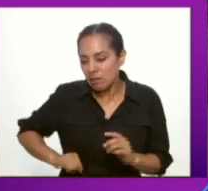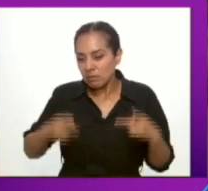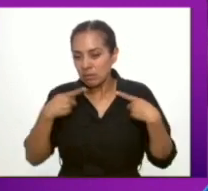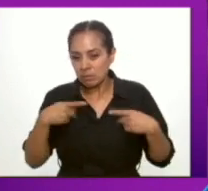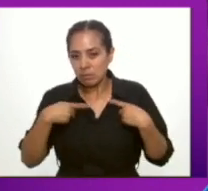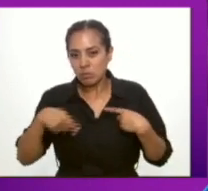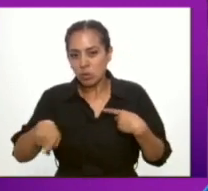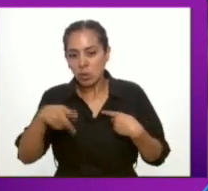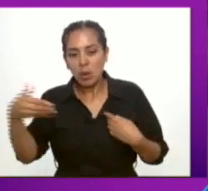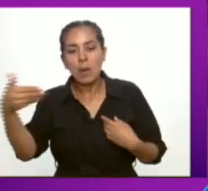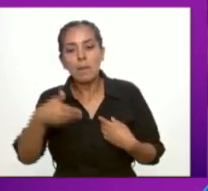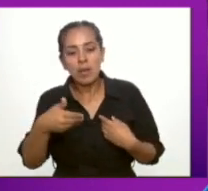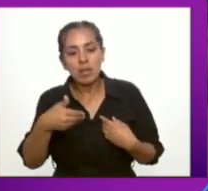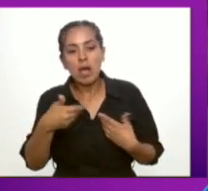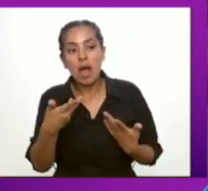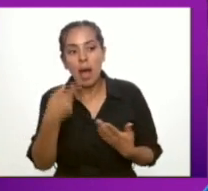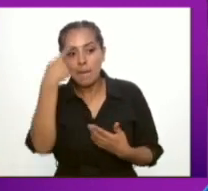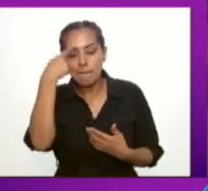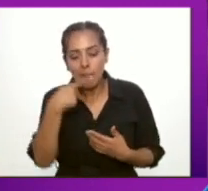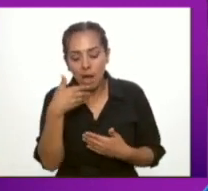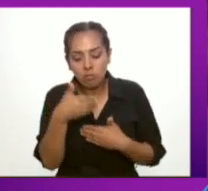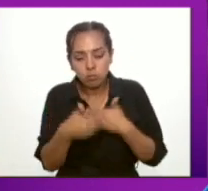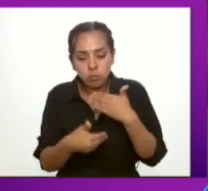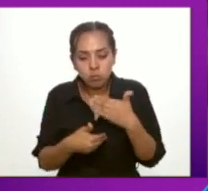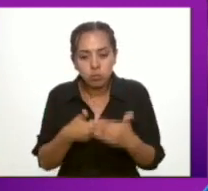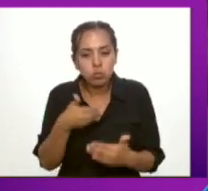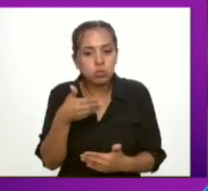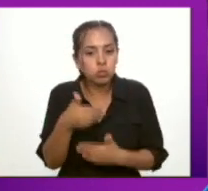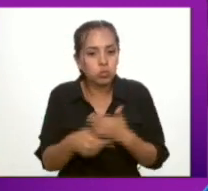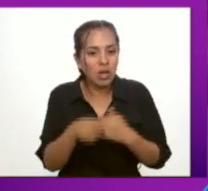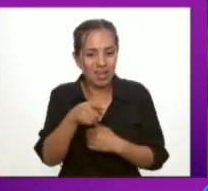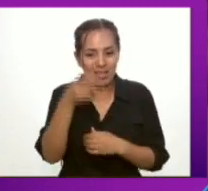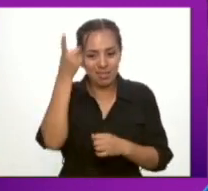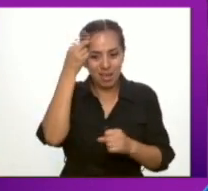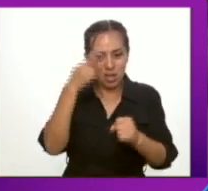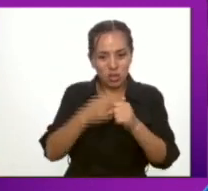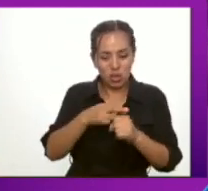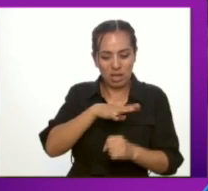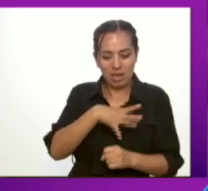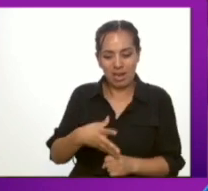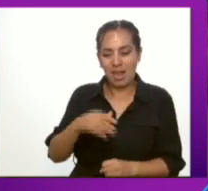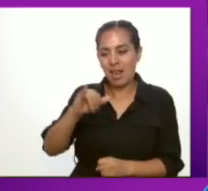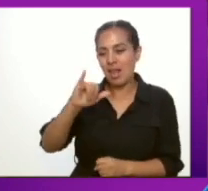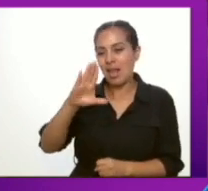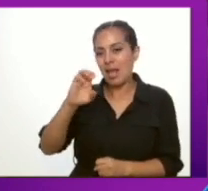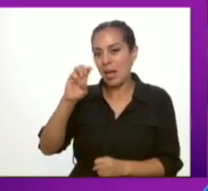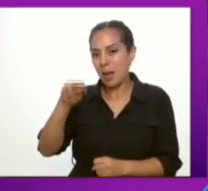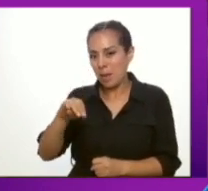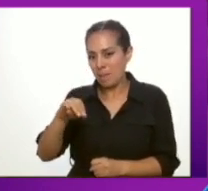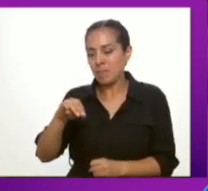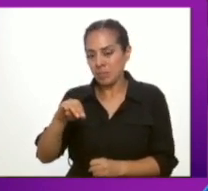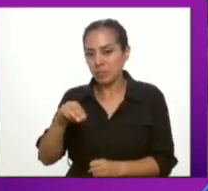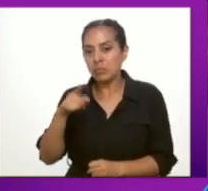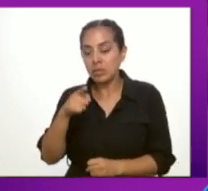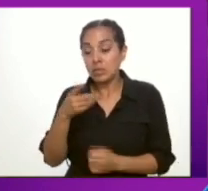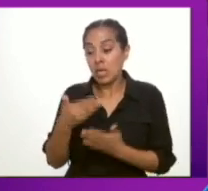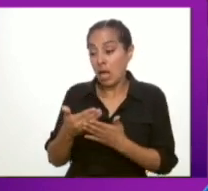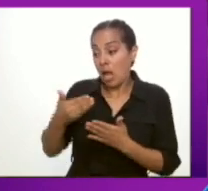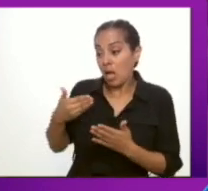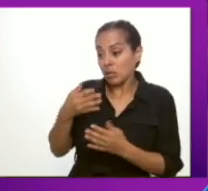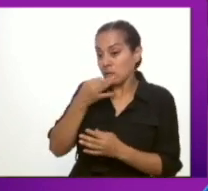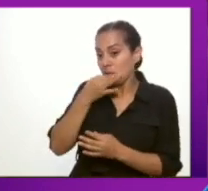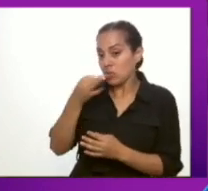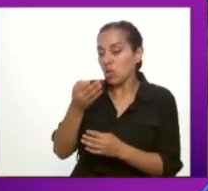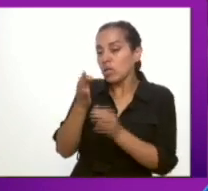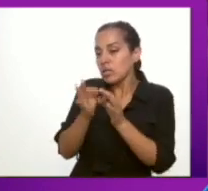justamente Dar seguimiento a las declaraciones del director general del incan en las cuales dio a conocer que